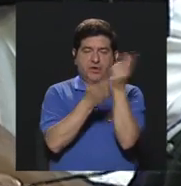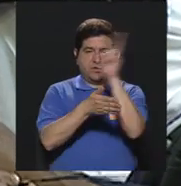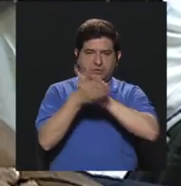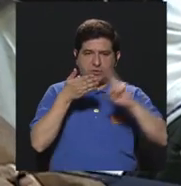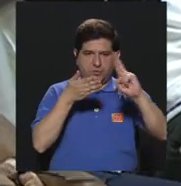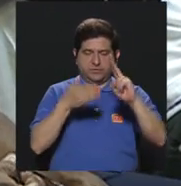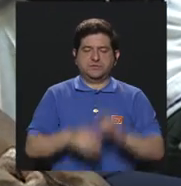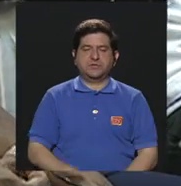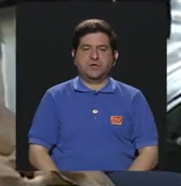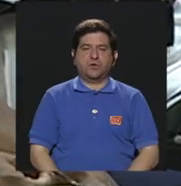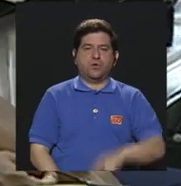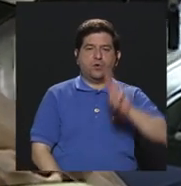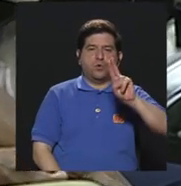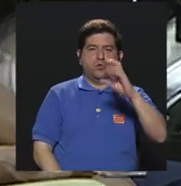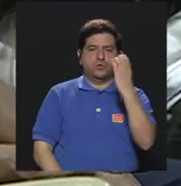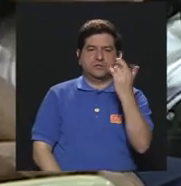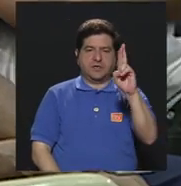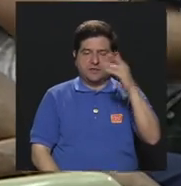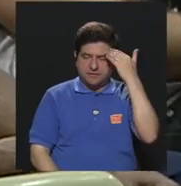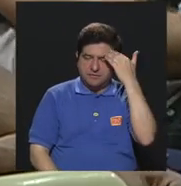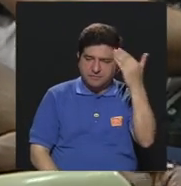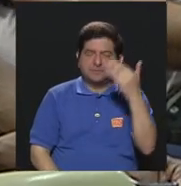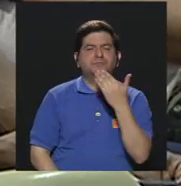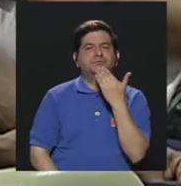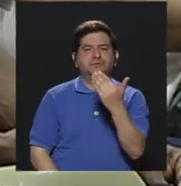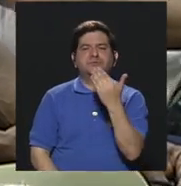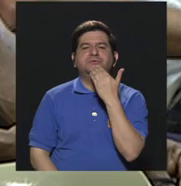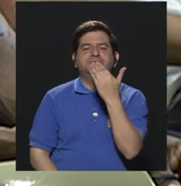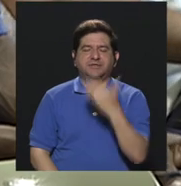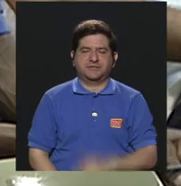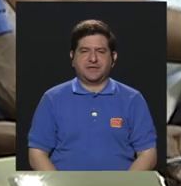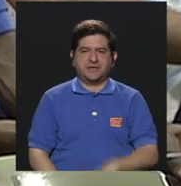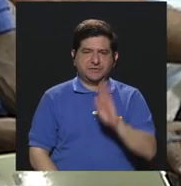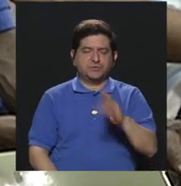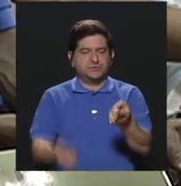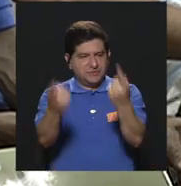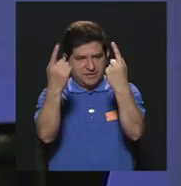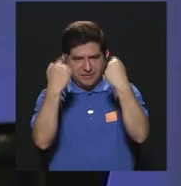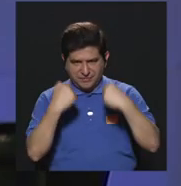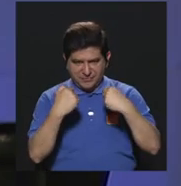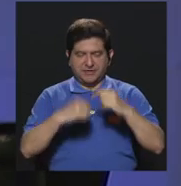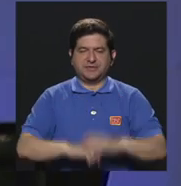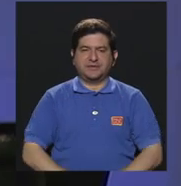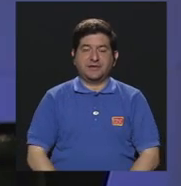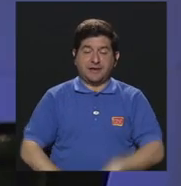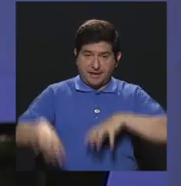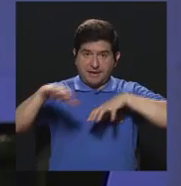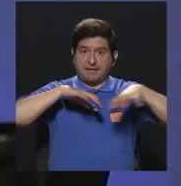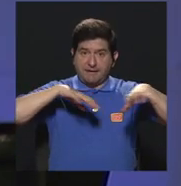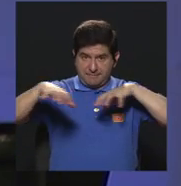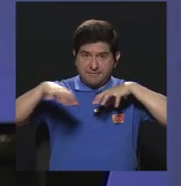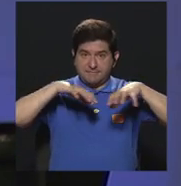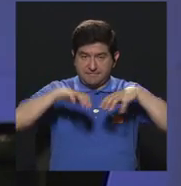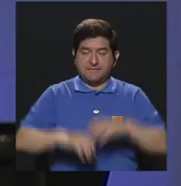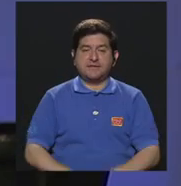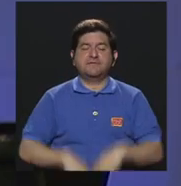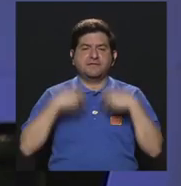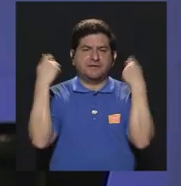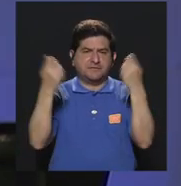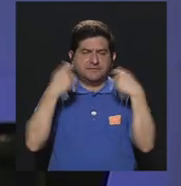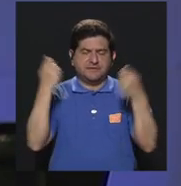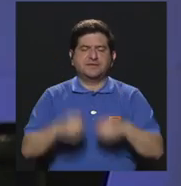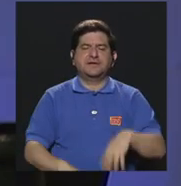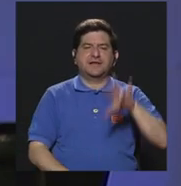Rica, me permito darles un saludo cordial y un agradecimiento por su estimable presencia en esta actividad de celebración